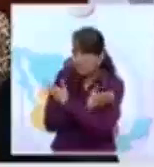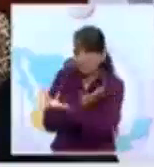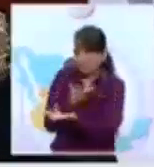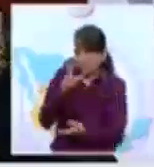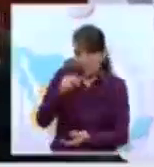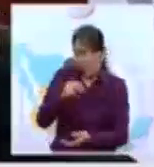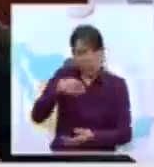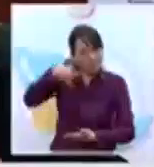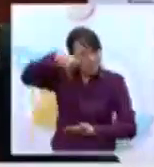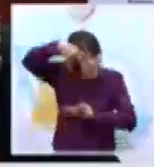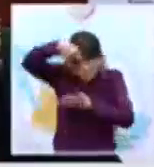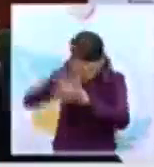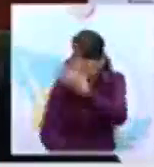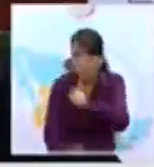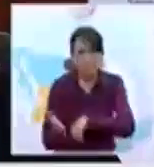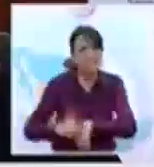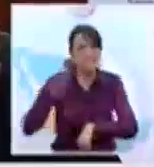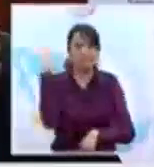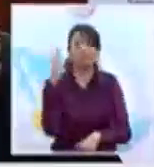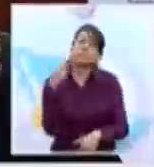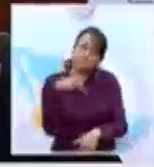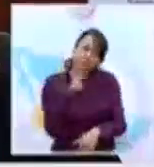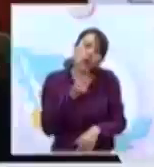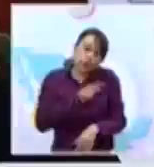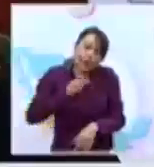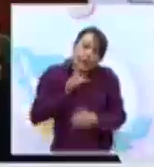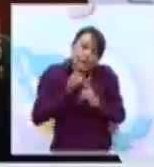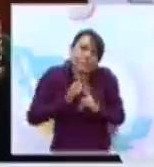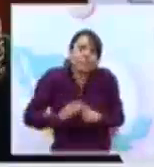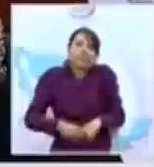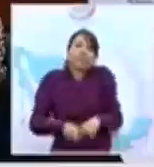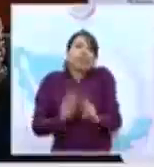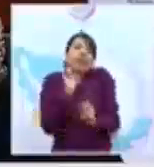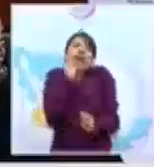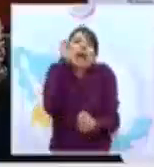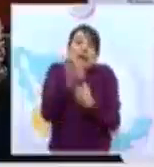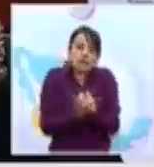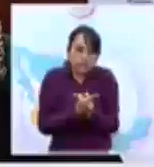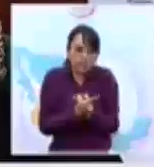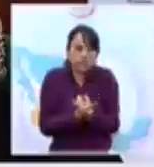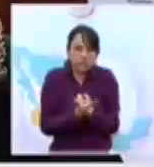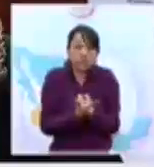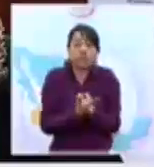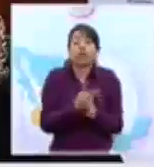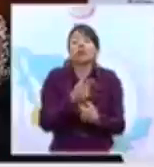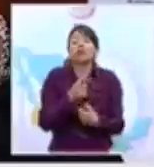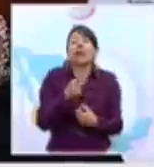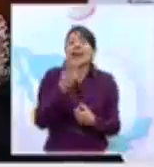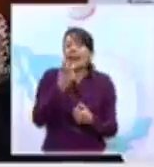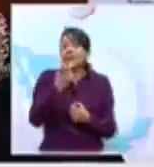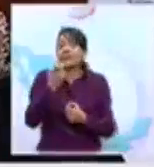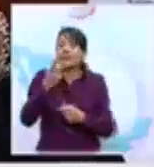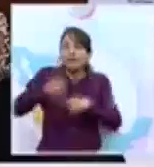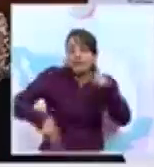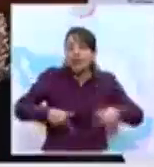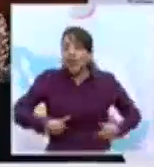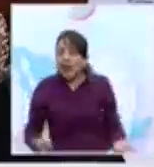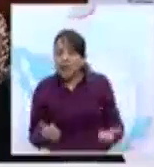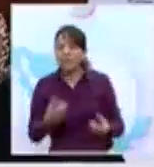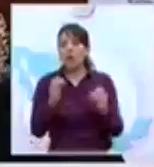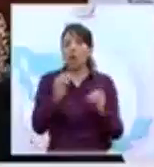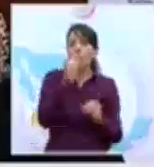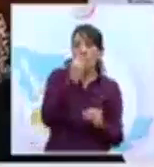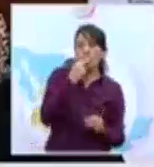esa educación, lograr a una población alimentada no solamente quiere decir producir más y mejor y distribuir, sino